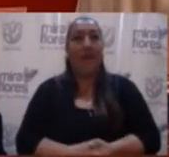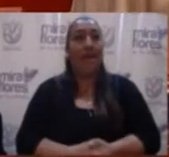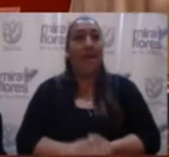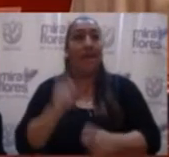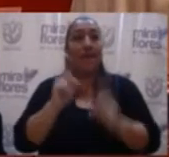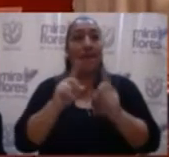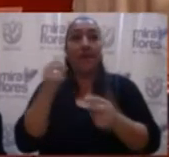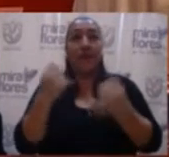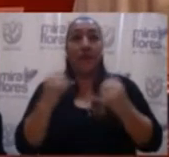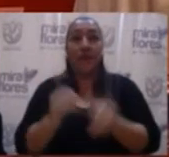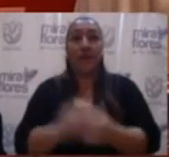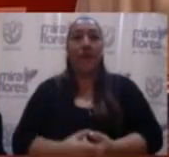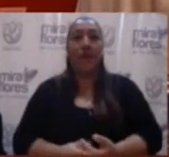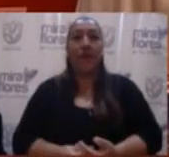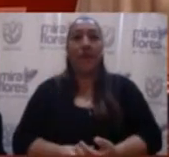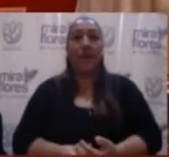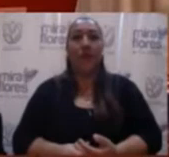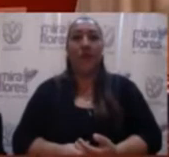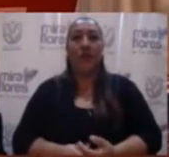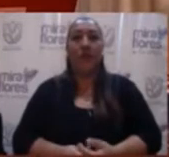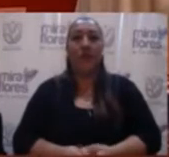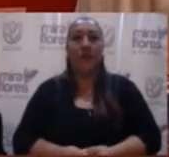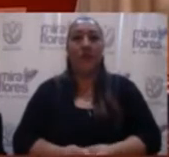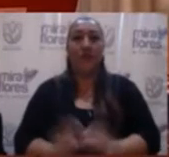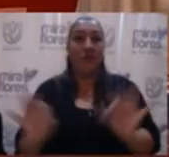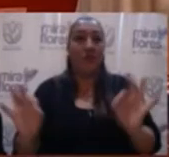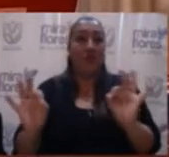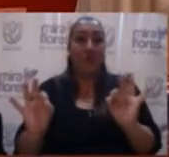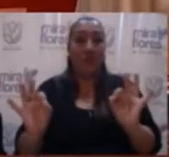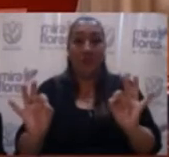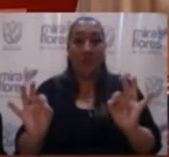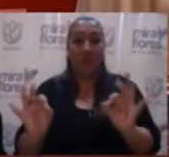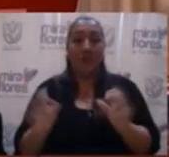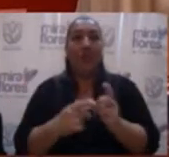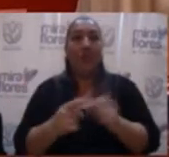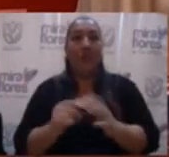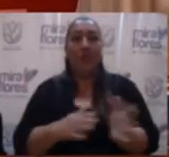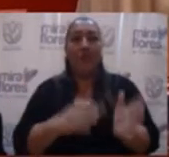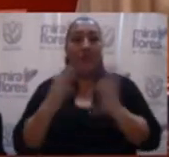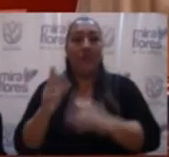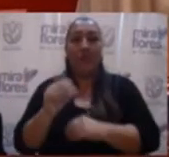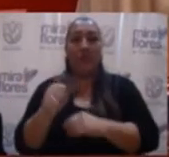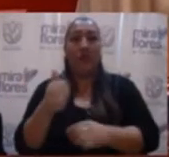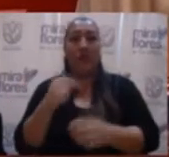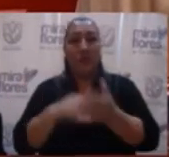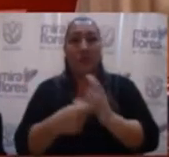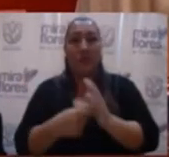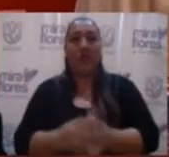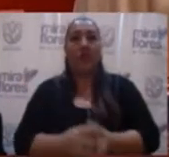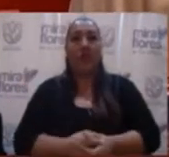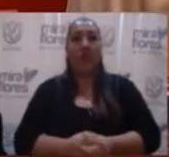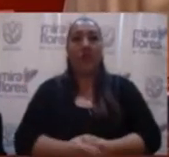tenemos algún otro informe en mesa. Si no hay informes, procederíamos a pasar al siguiente punto.